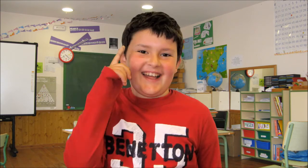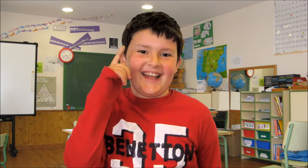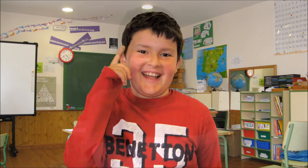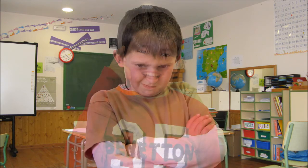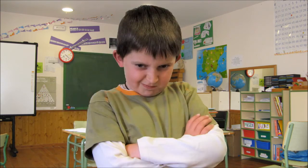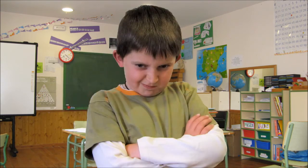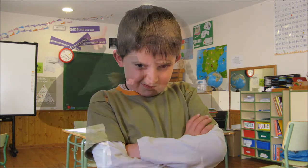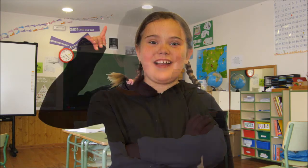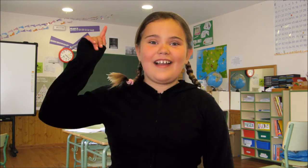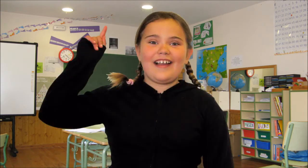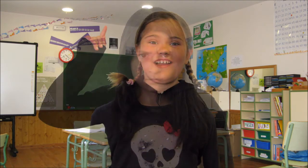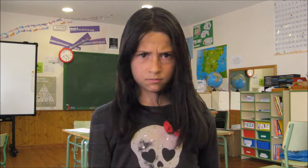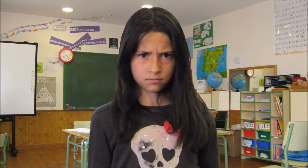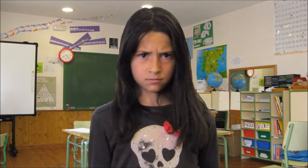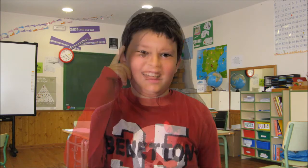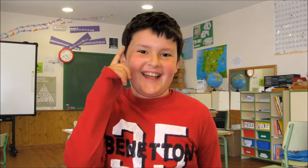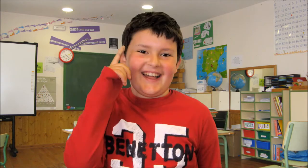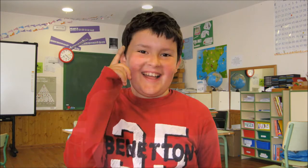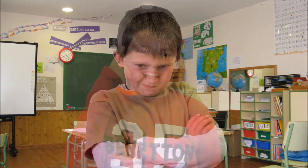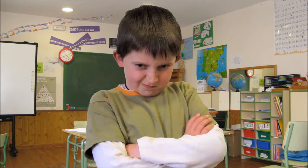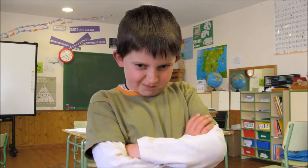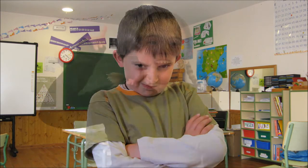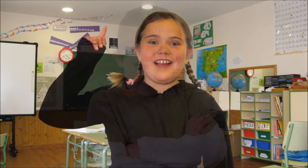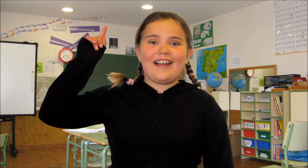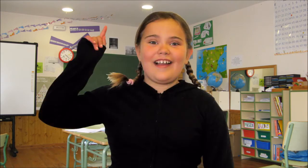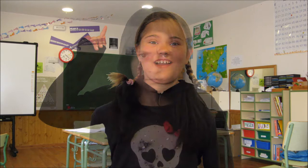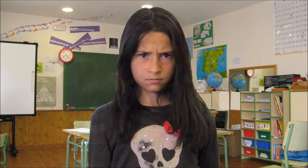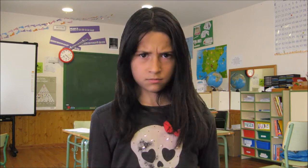¡La mía! ¡La mía! ¡La mía! ¡La mía! ¡La mía!